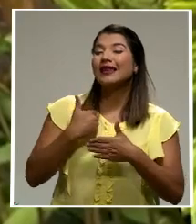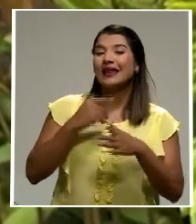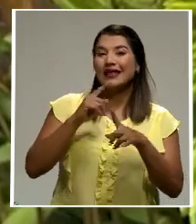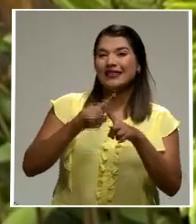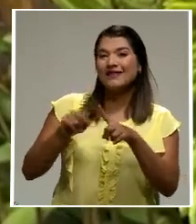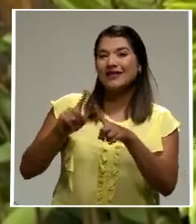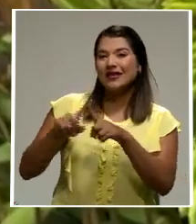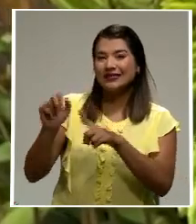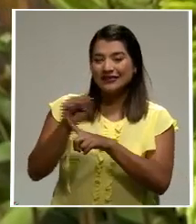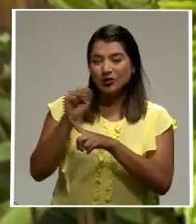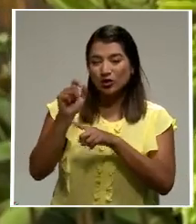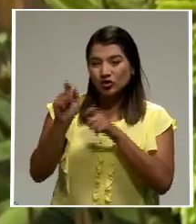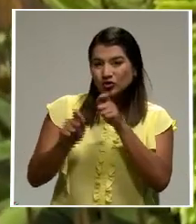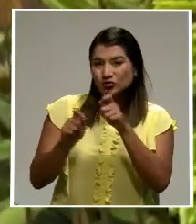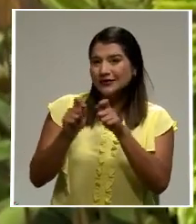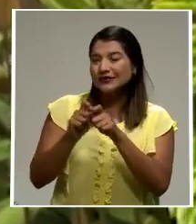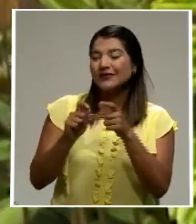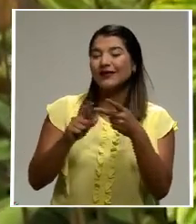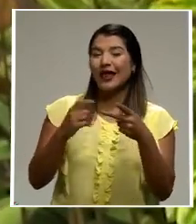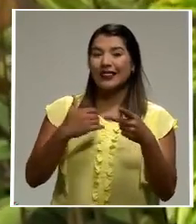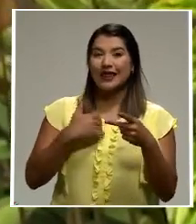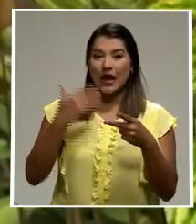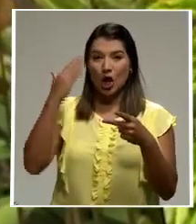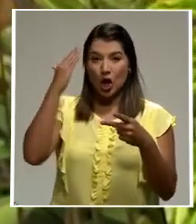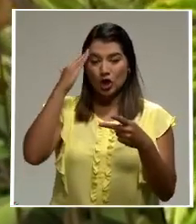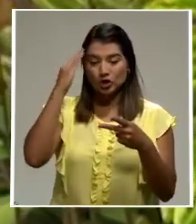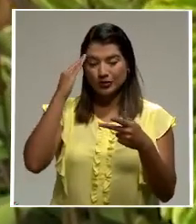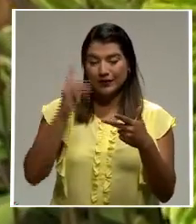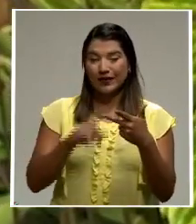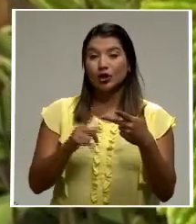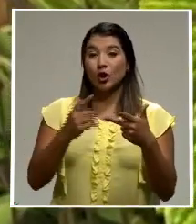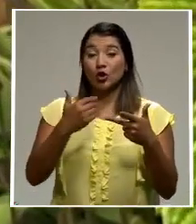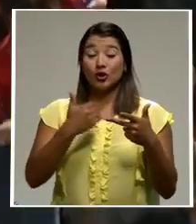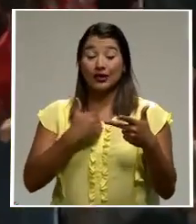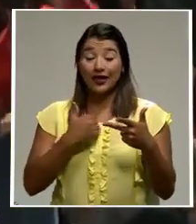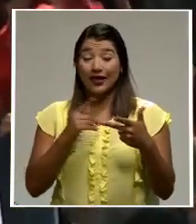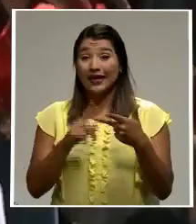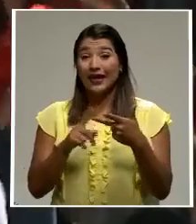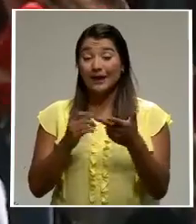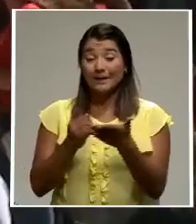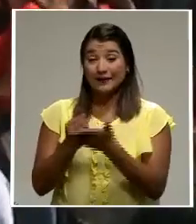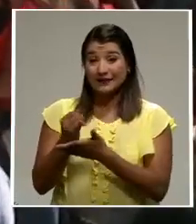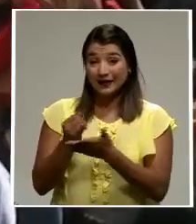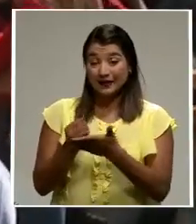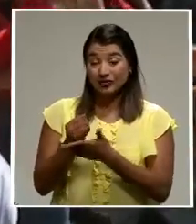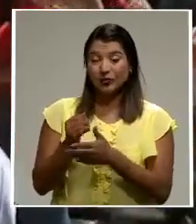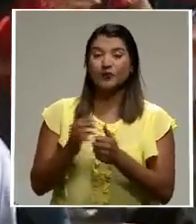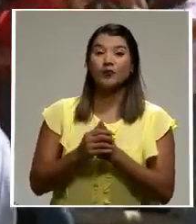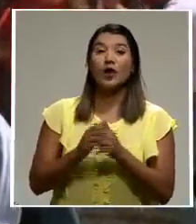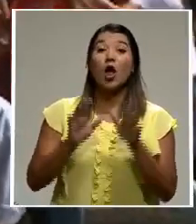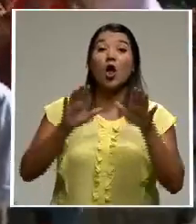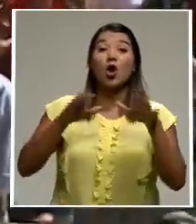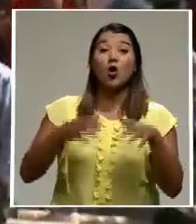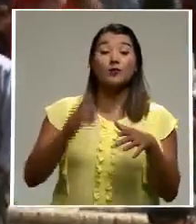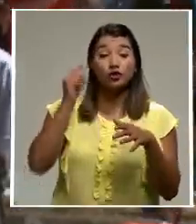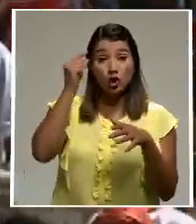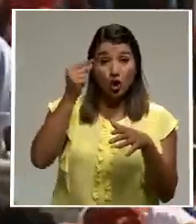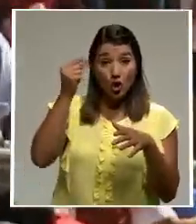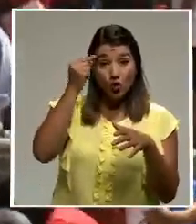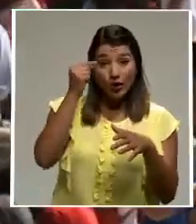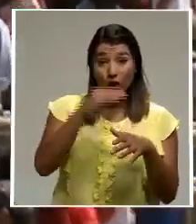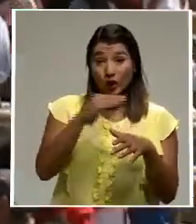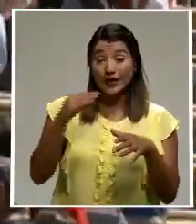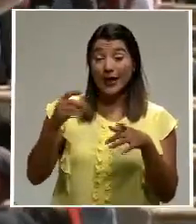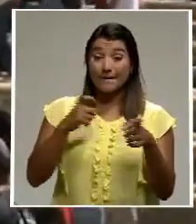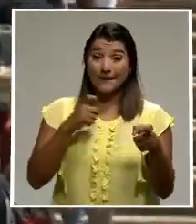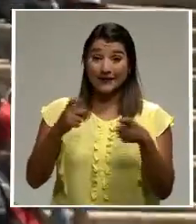su margen de conocimiento, tiene su margen de investigación. En la Comisión de Gobierno y